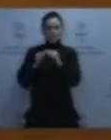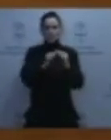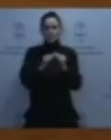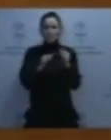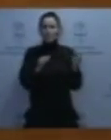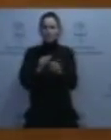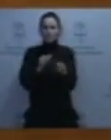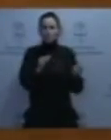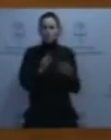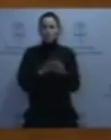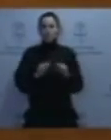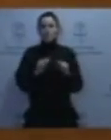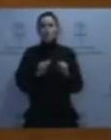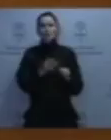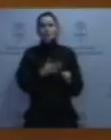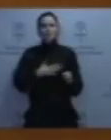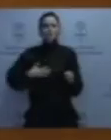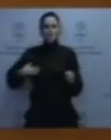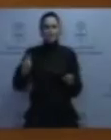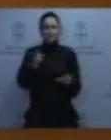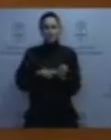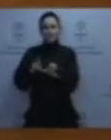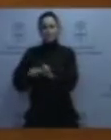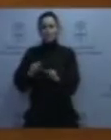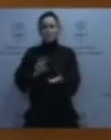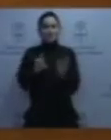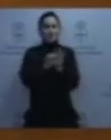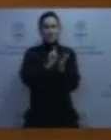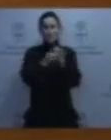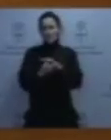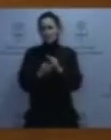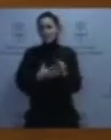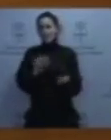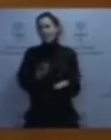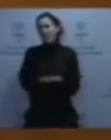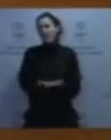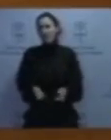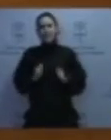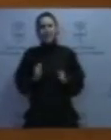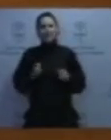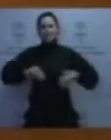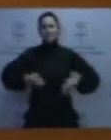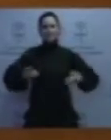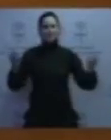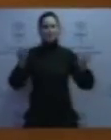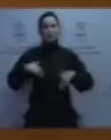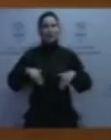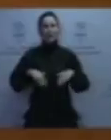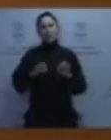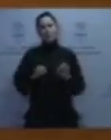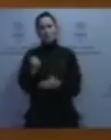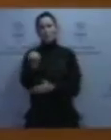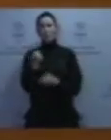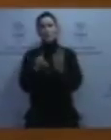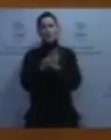los aspirantes ante el cambio legislativo. Probablemente argumenten que esto genere inseguridad jurídica. Pues bien, de no hacerlo,